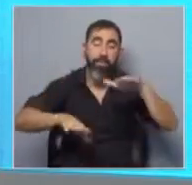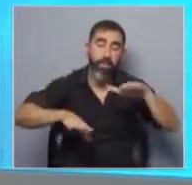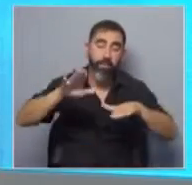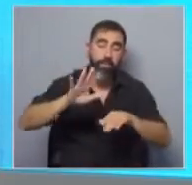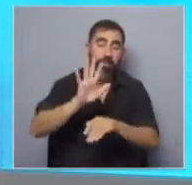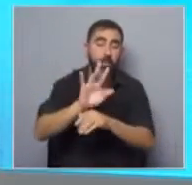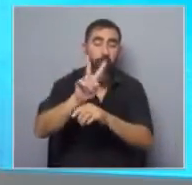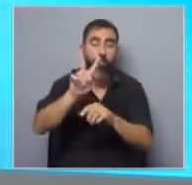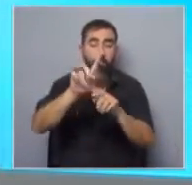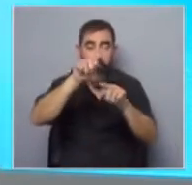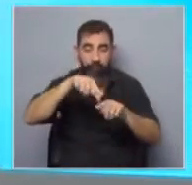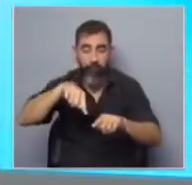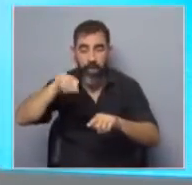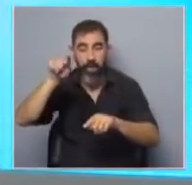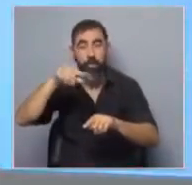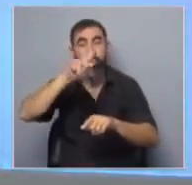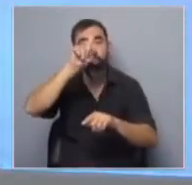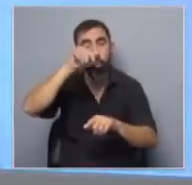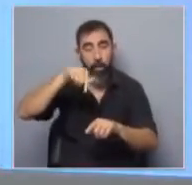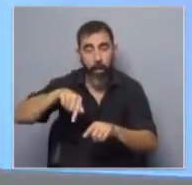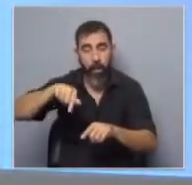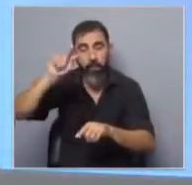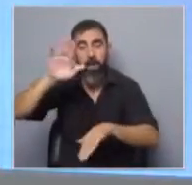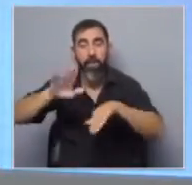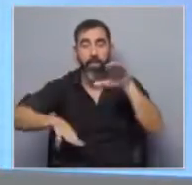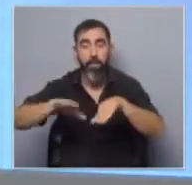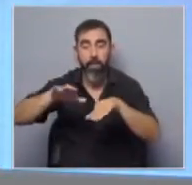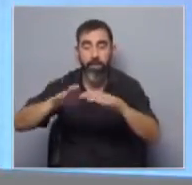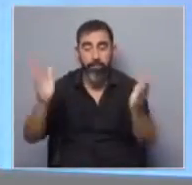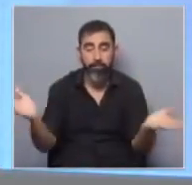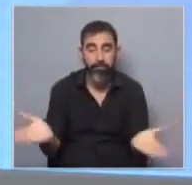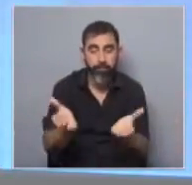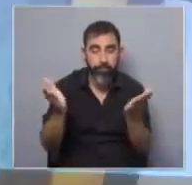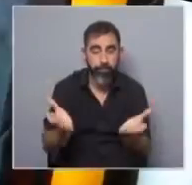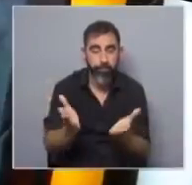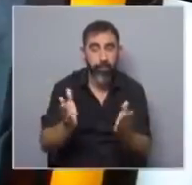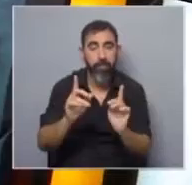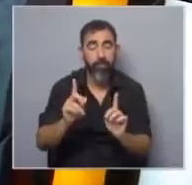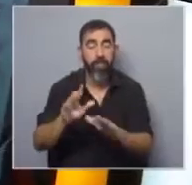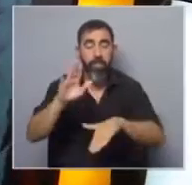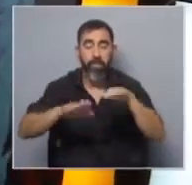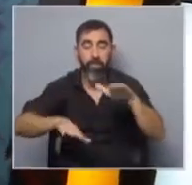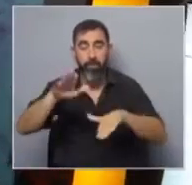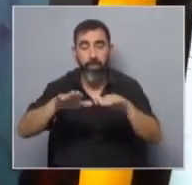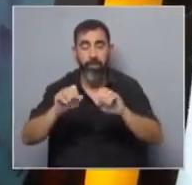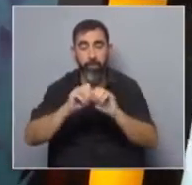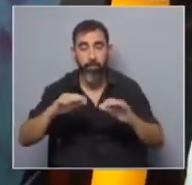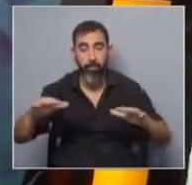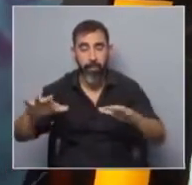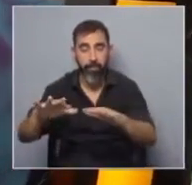V que aumentaba y bajaba según también los empujes y las olas de la